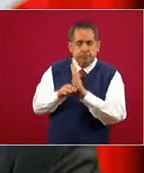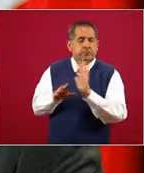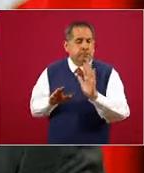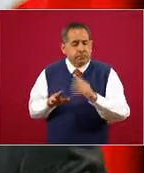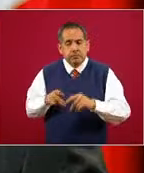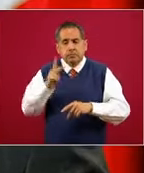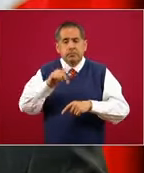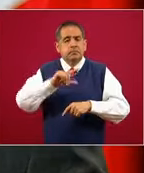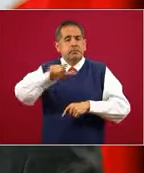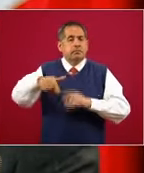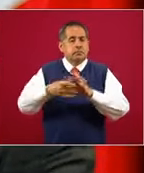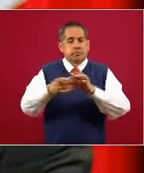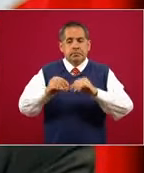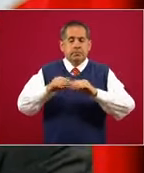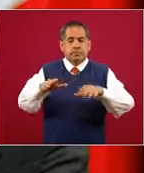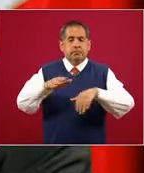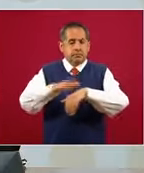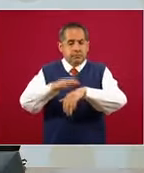estaremos también